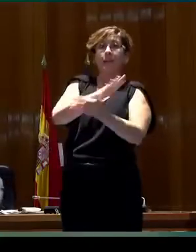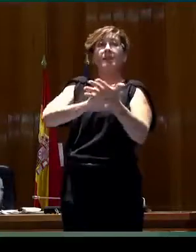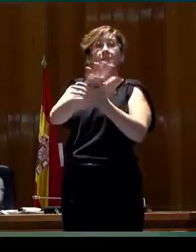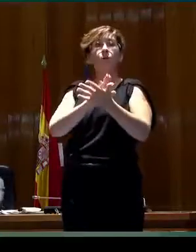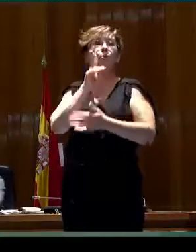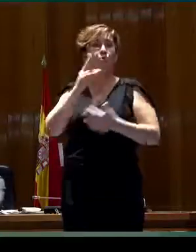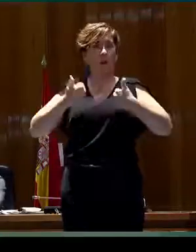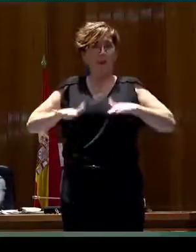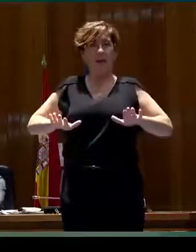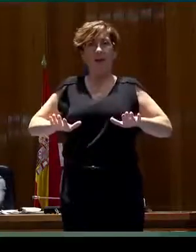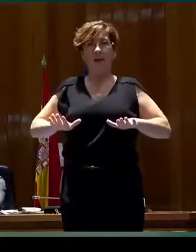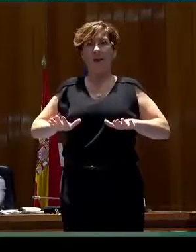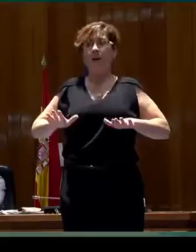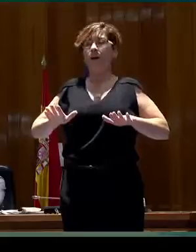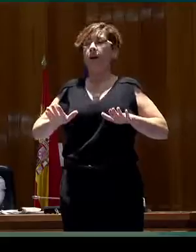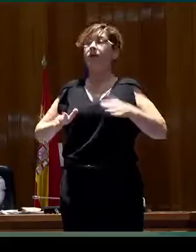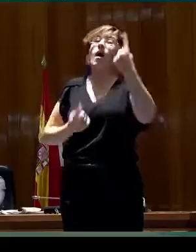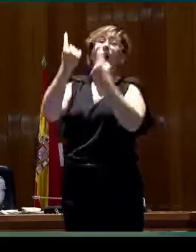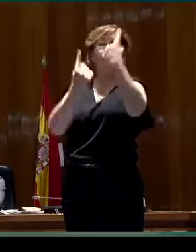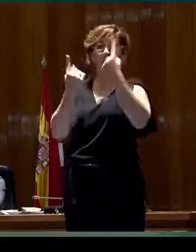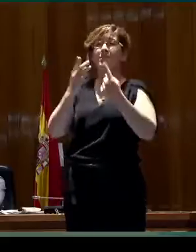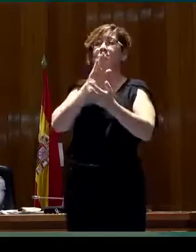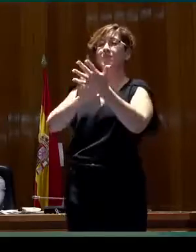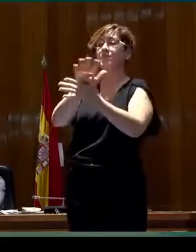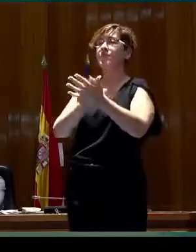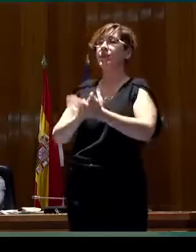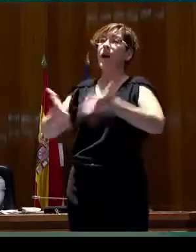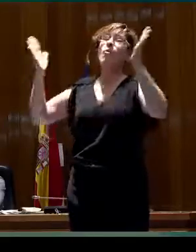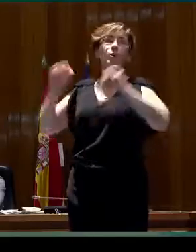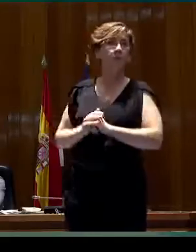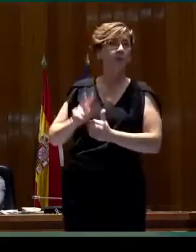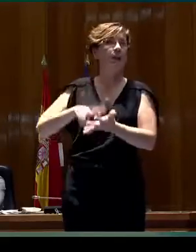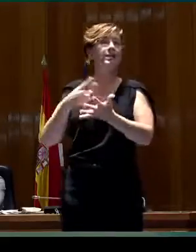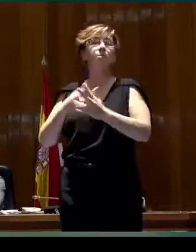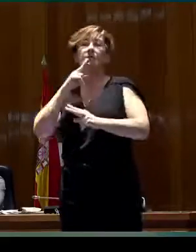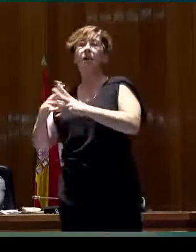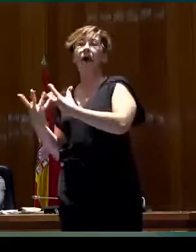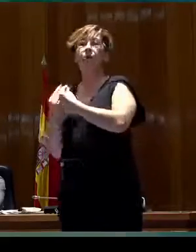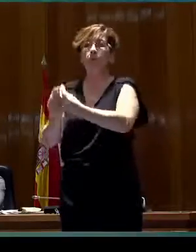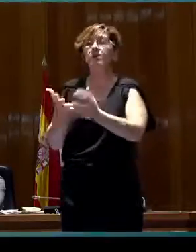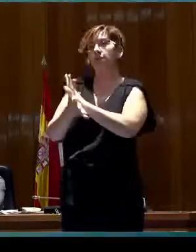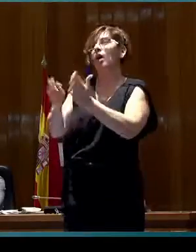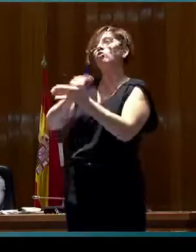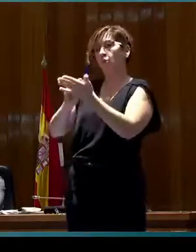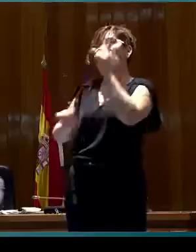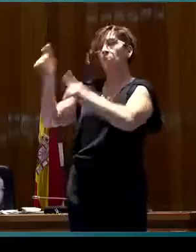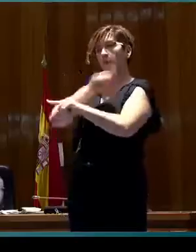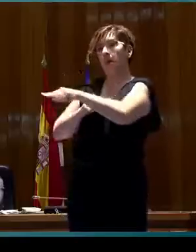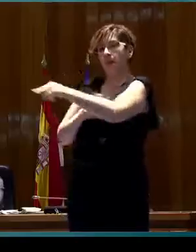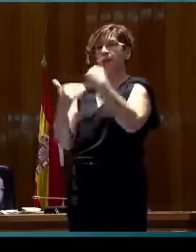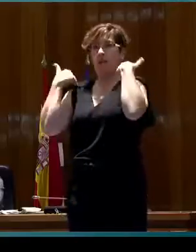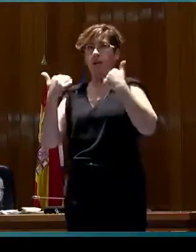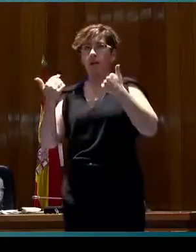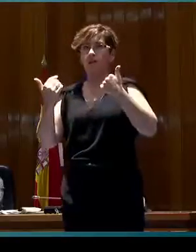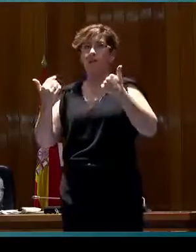Úrsula de cómo a veces se veía, bueno, el intérprete es el acompañante del sordo y tiene que solucionarle los problemas. Bueno, efectivamente,